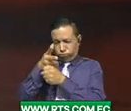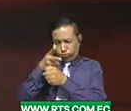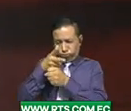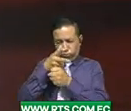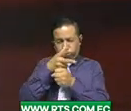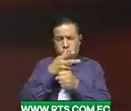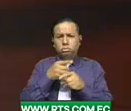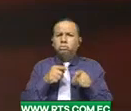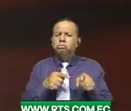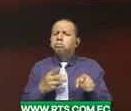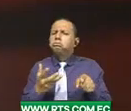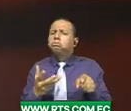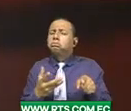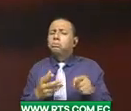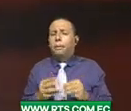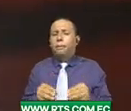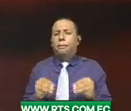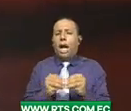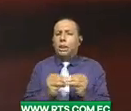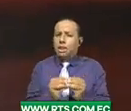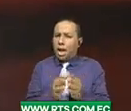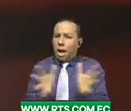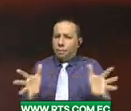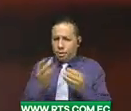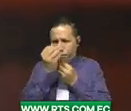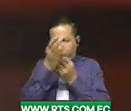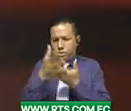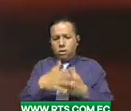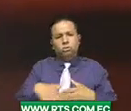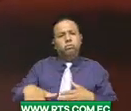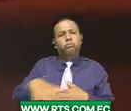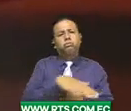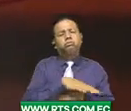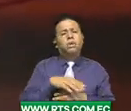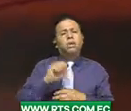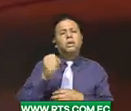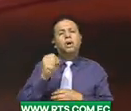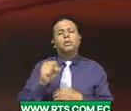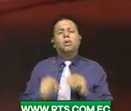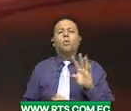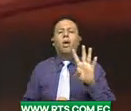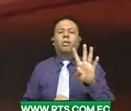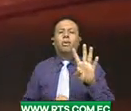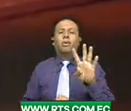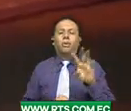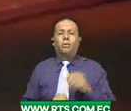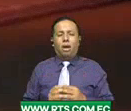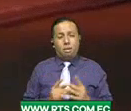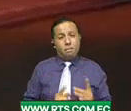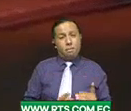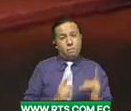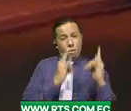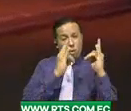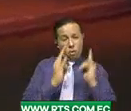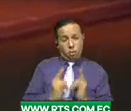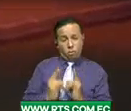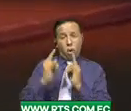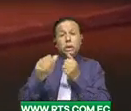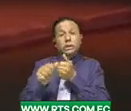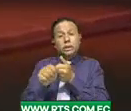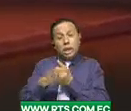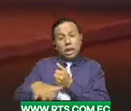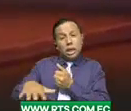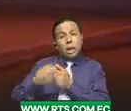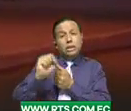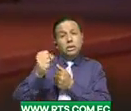estamos precisando un poco más la información. Bloques de Sauces 4, estamos justamente enfrente o a la altura también de Sauces 5, ¿no?